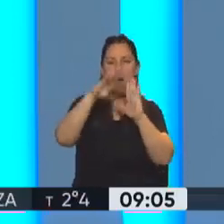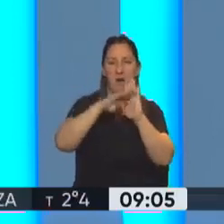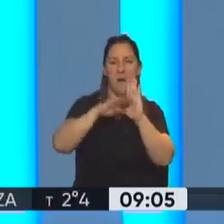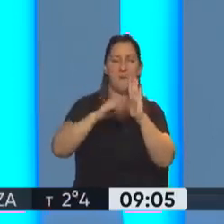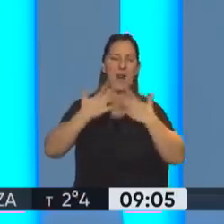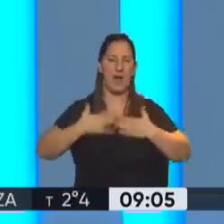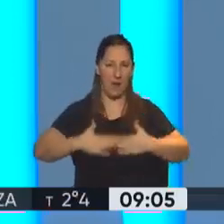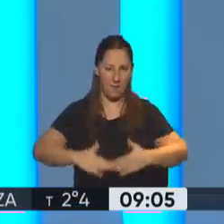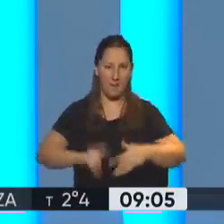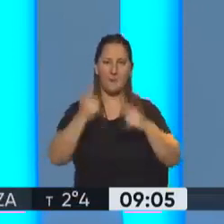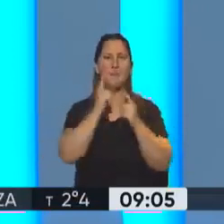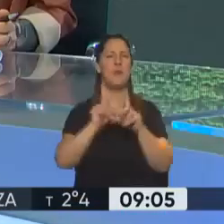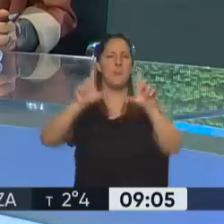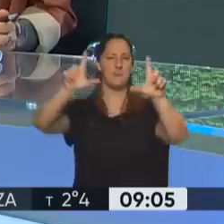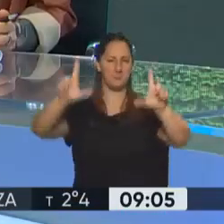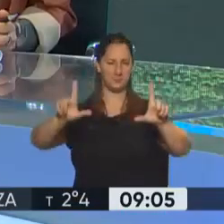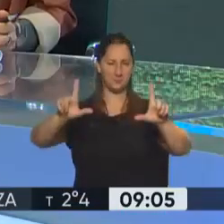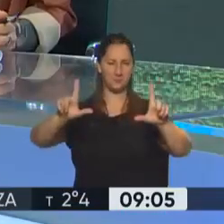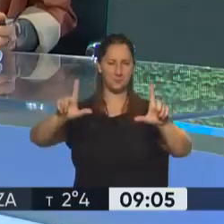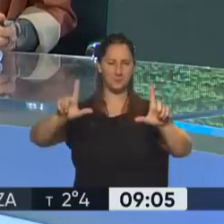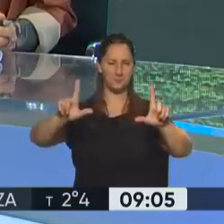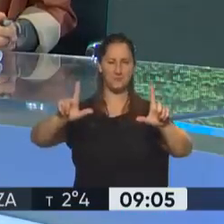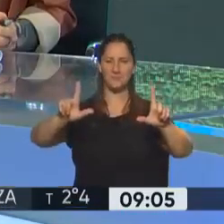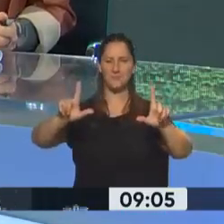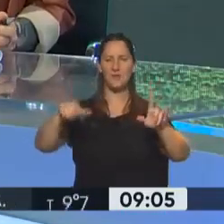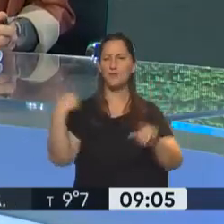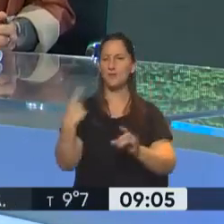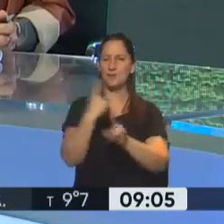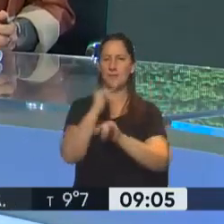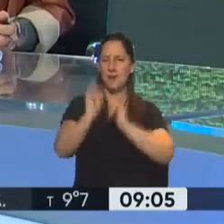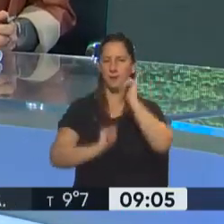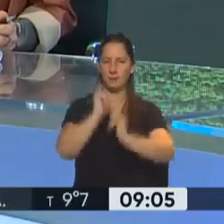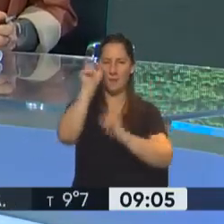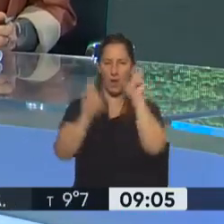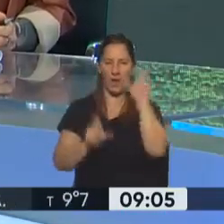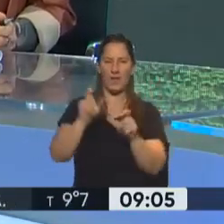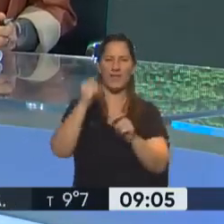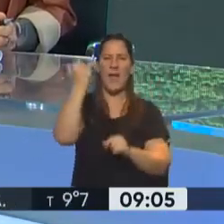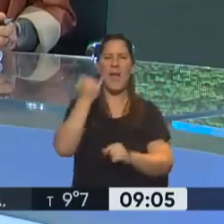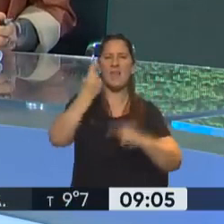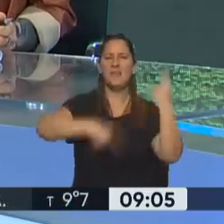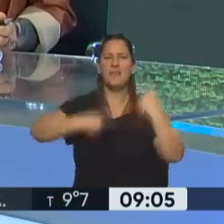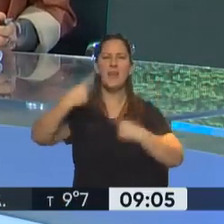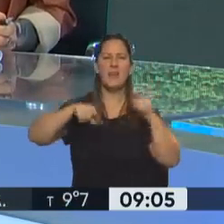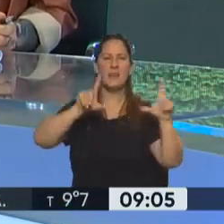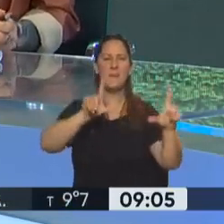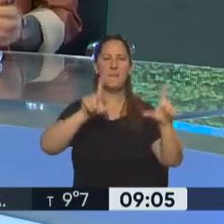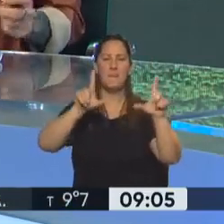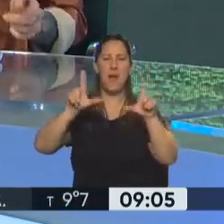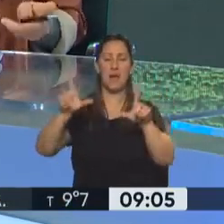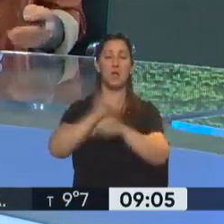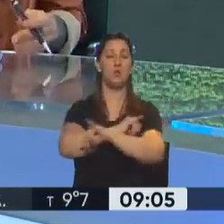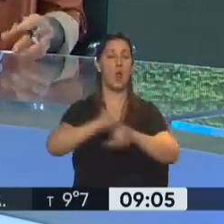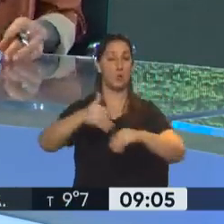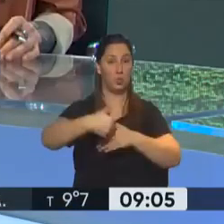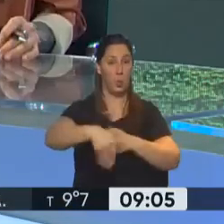tenemos la placa by siempre contamos a la gente me gusta compartir eso no que hay distintos tipos de placas que cuando hay un anuncio oficial